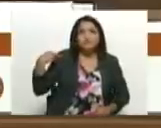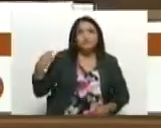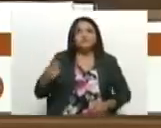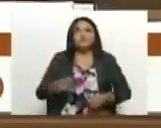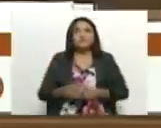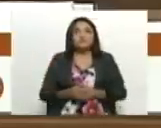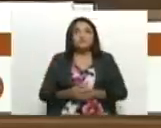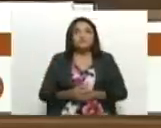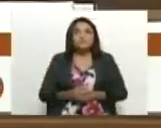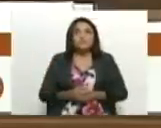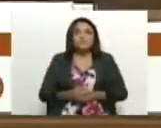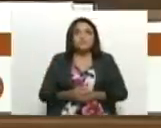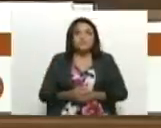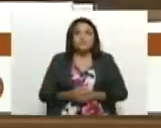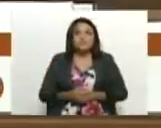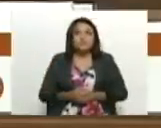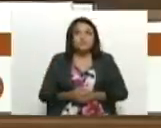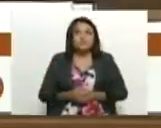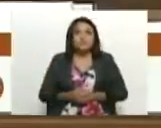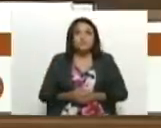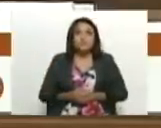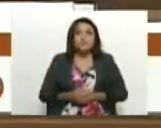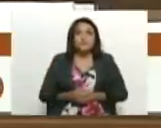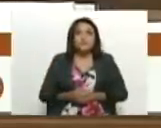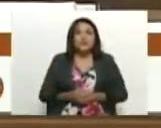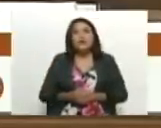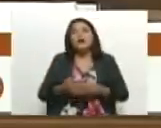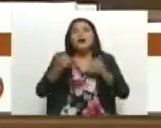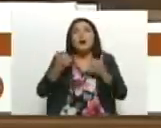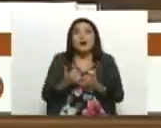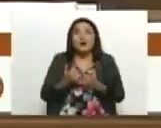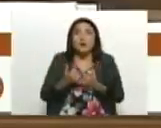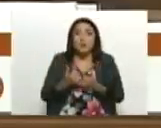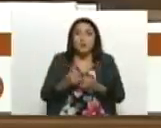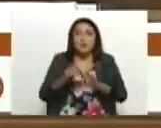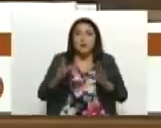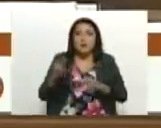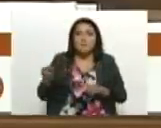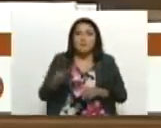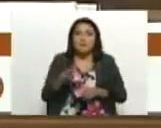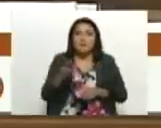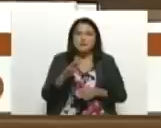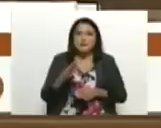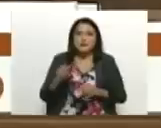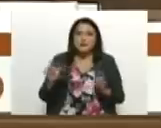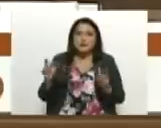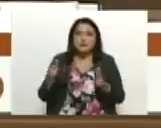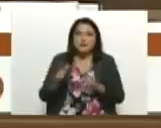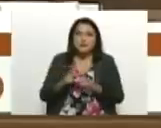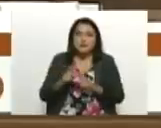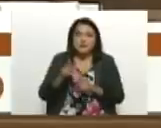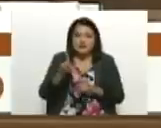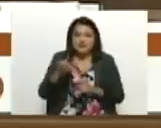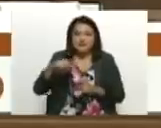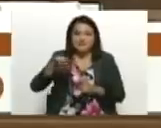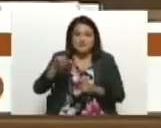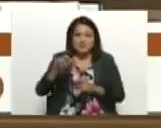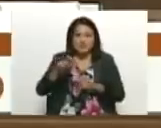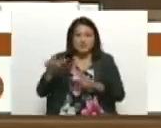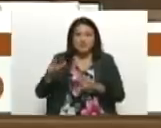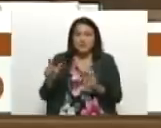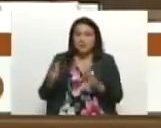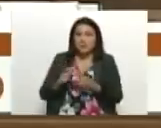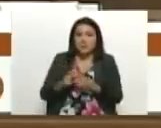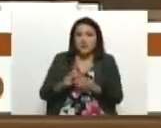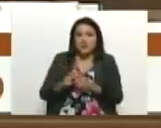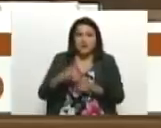escasez de caravanas, una disminución de caravanas en las Mercedes en la ciudad de Caracas. Parece que hay